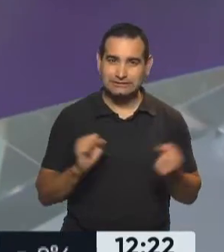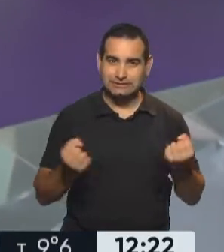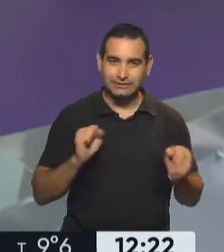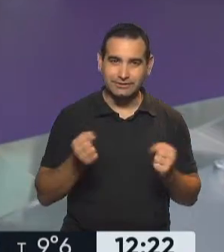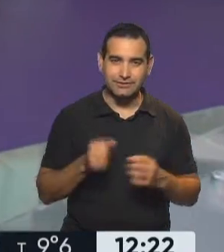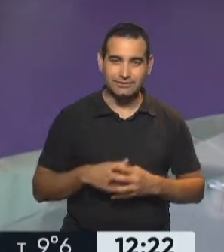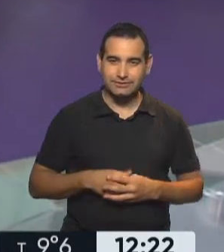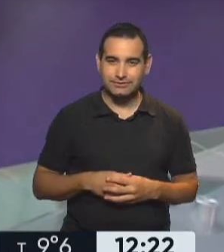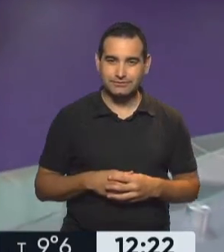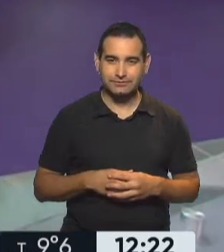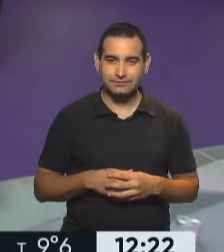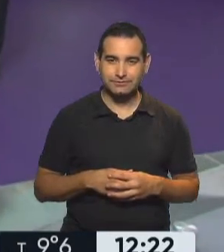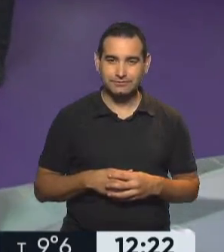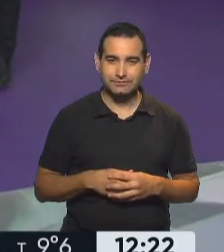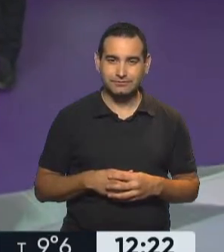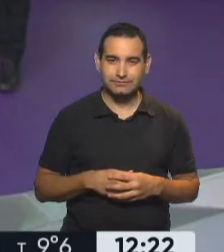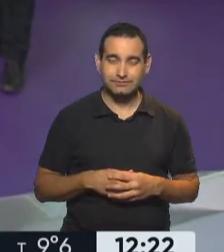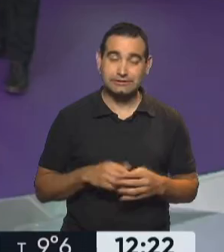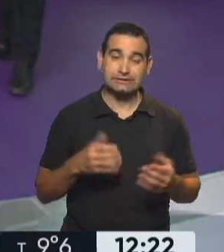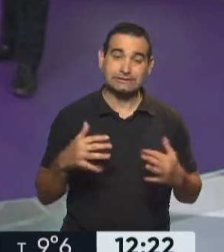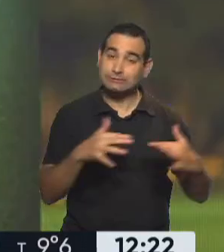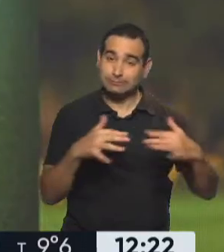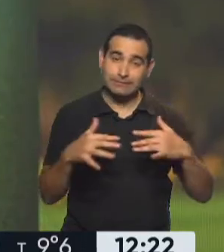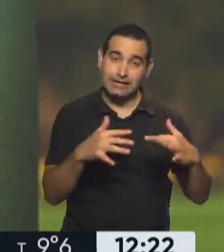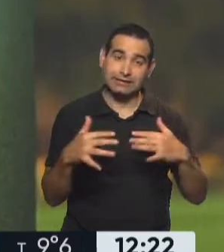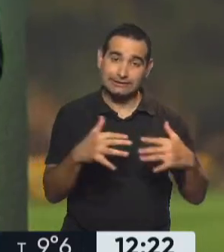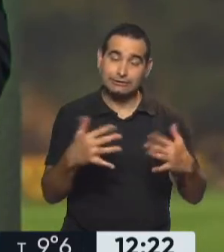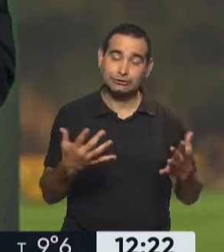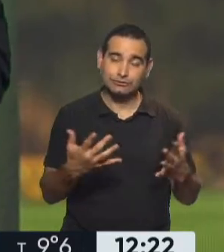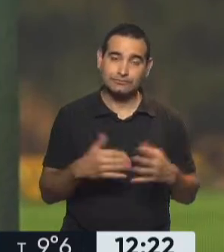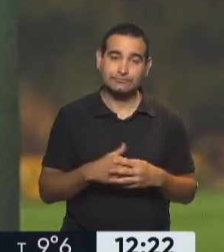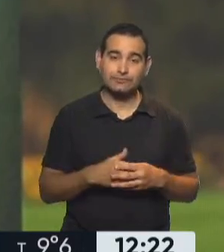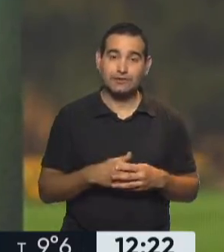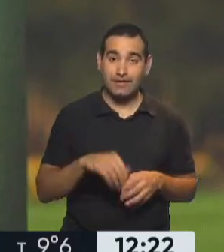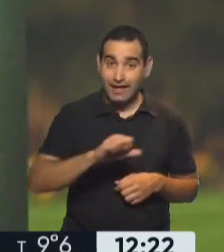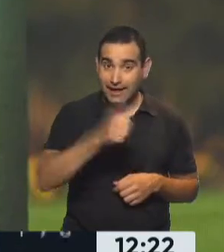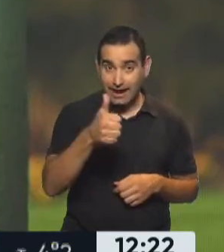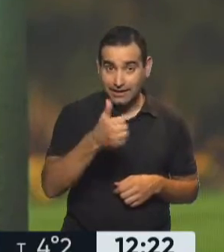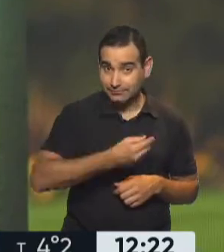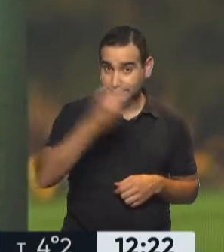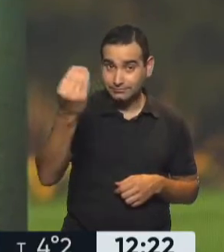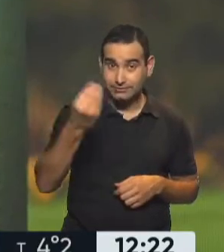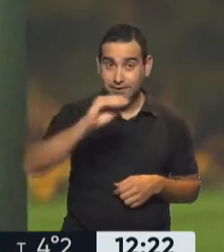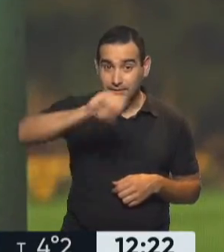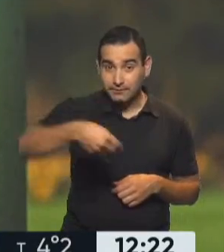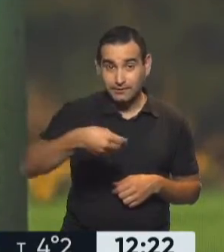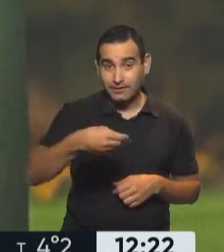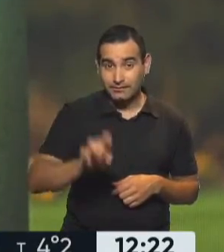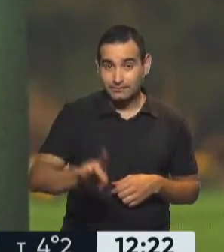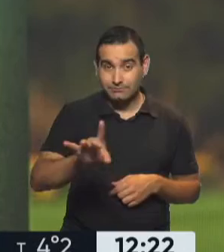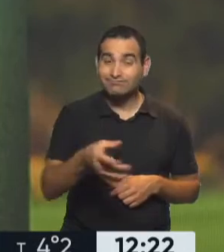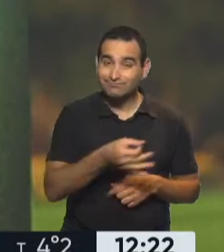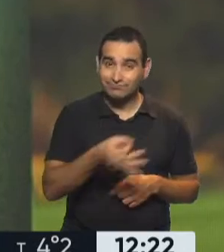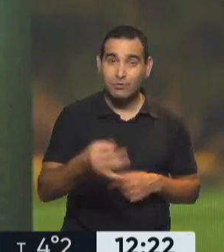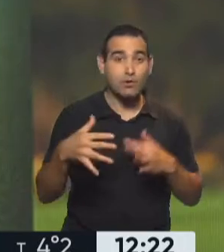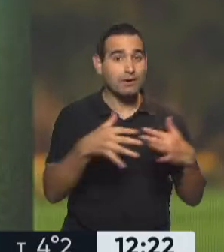¿eh? Es un partido. Desafío, ¿eh? Hay es que un ganar partido. Ganar. El que gana sigue, el que pierde. Por eso. Es un partido donde ya